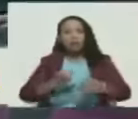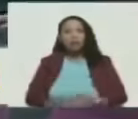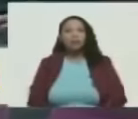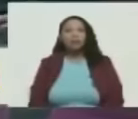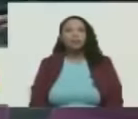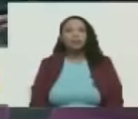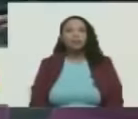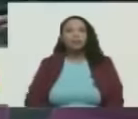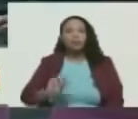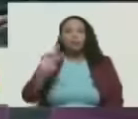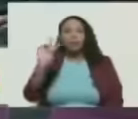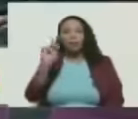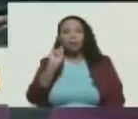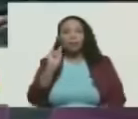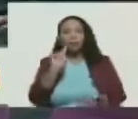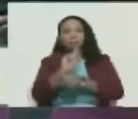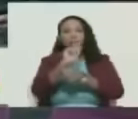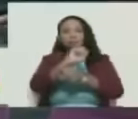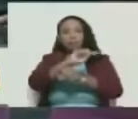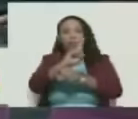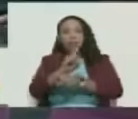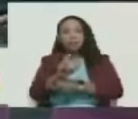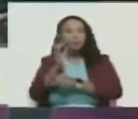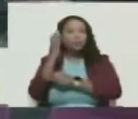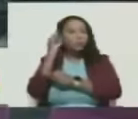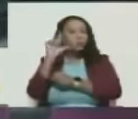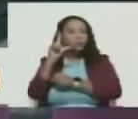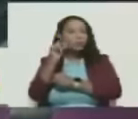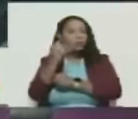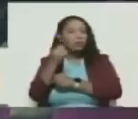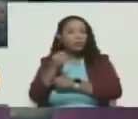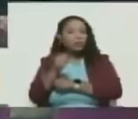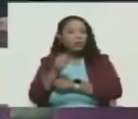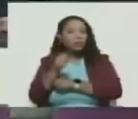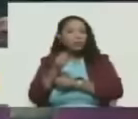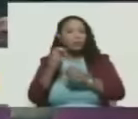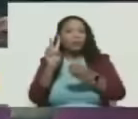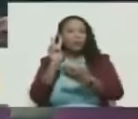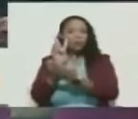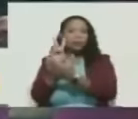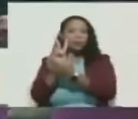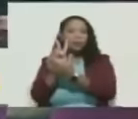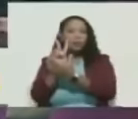La segunda pregunta la realiza Liz Flores por Venevisión.